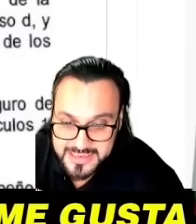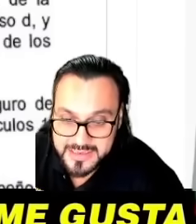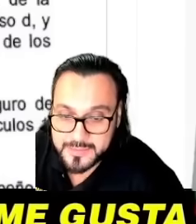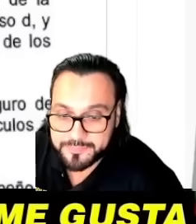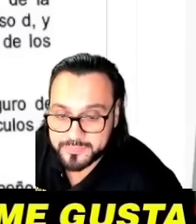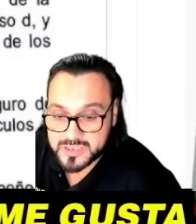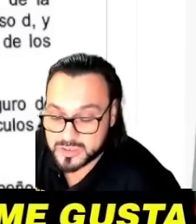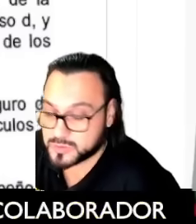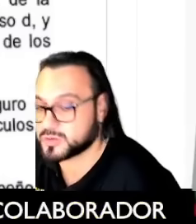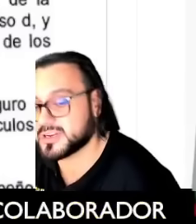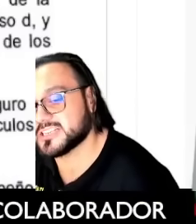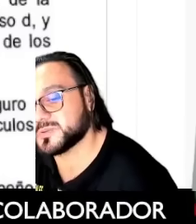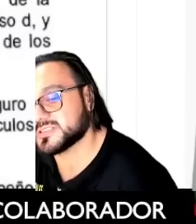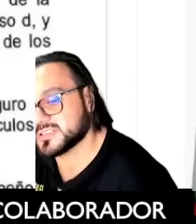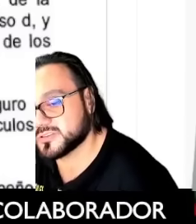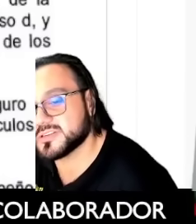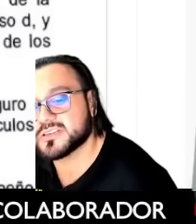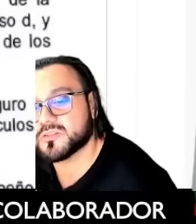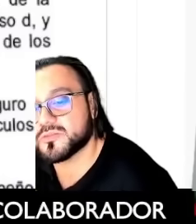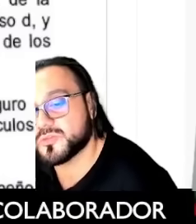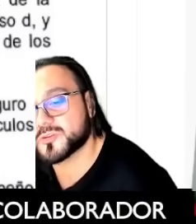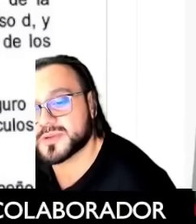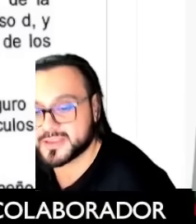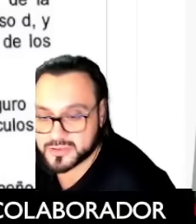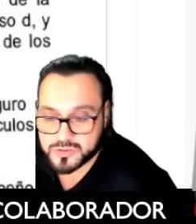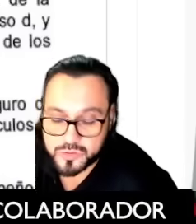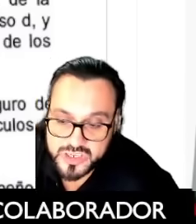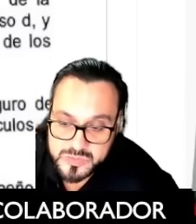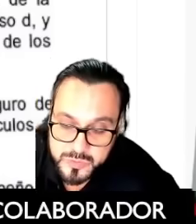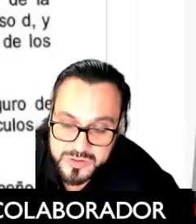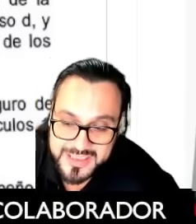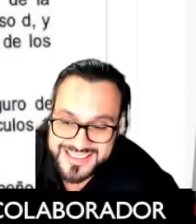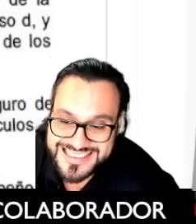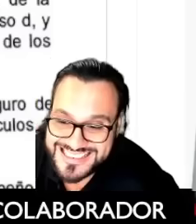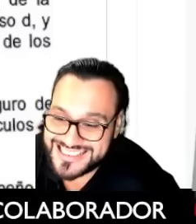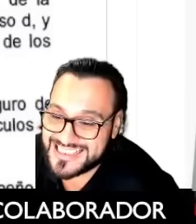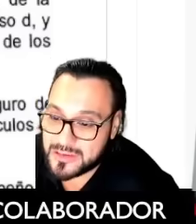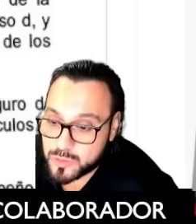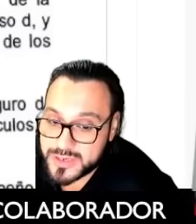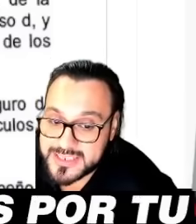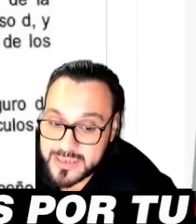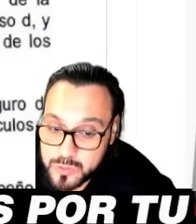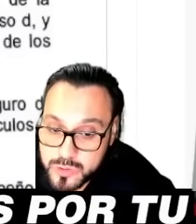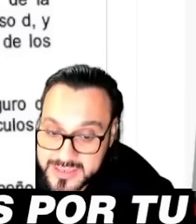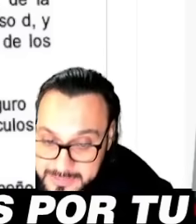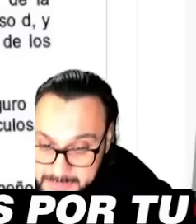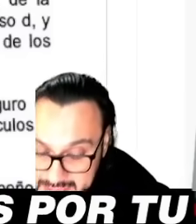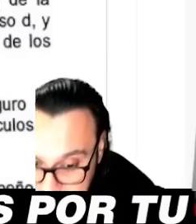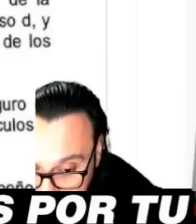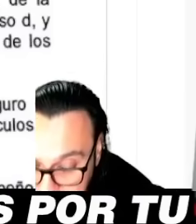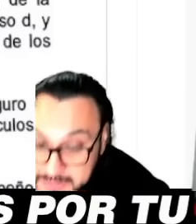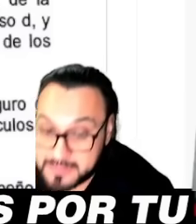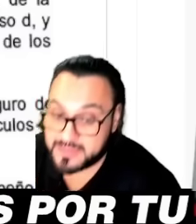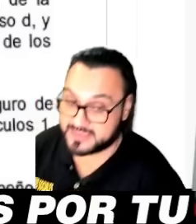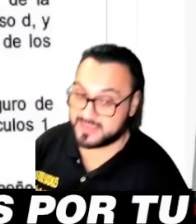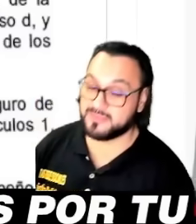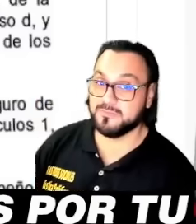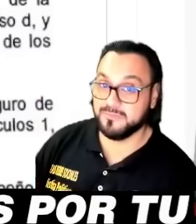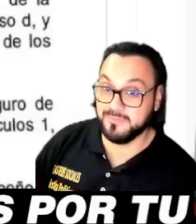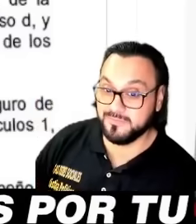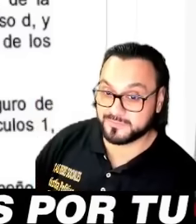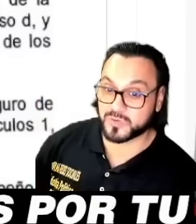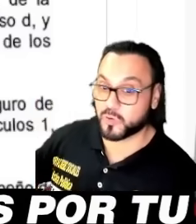3, se me otorguen las prestaciones de conforme a derecho correspondan, sin incluir seguro de separación